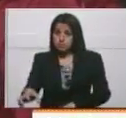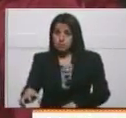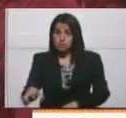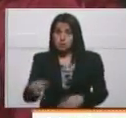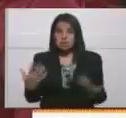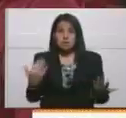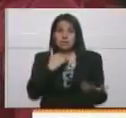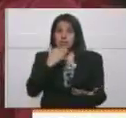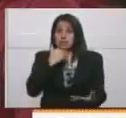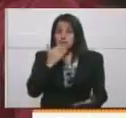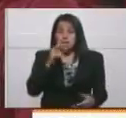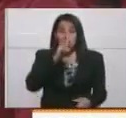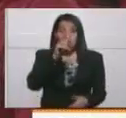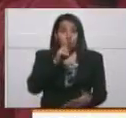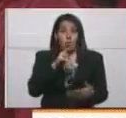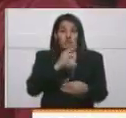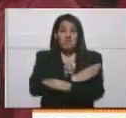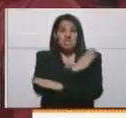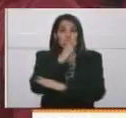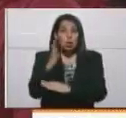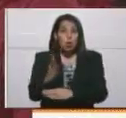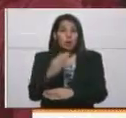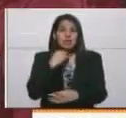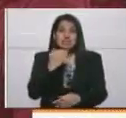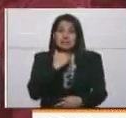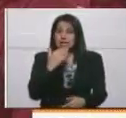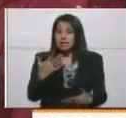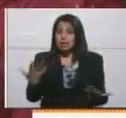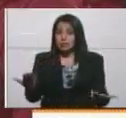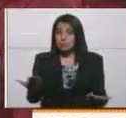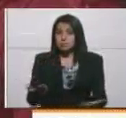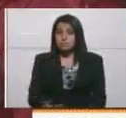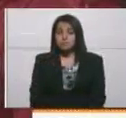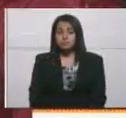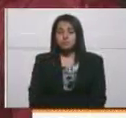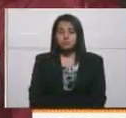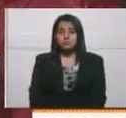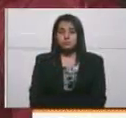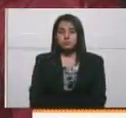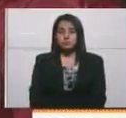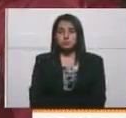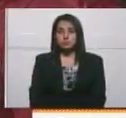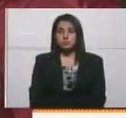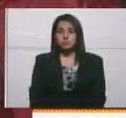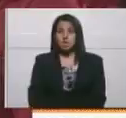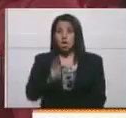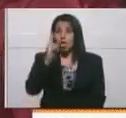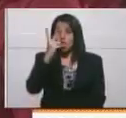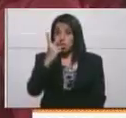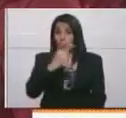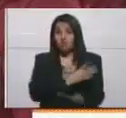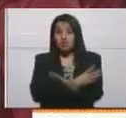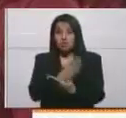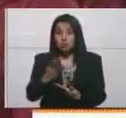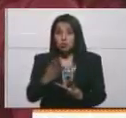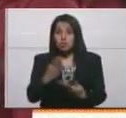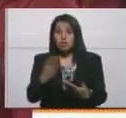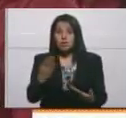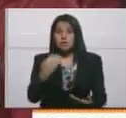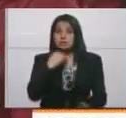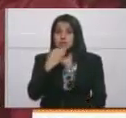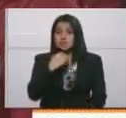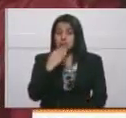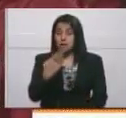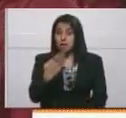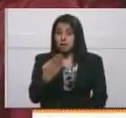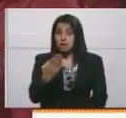casi 2 billones, 2 billones, ¿no? 2 billones de bolívares aprobamos en 3 sesiones, algo